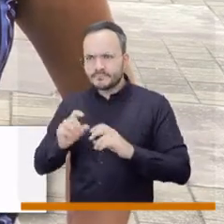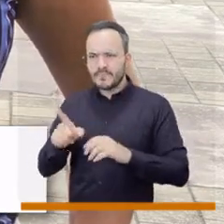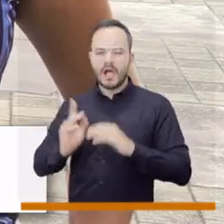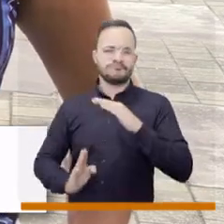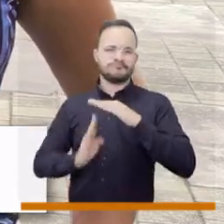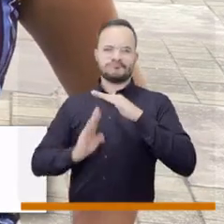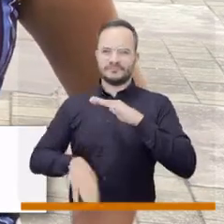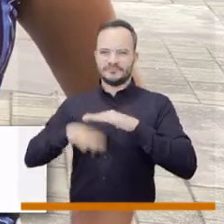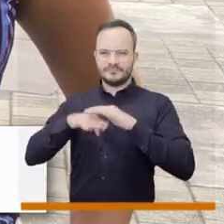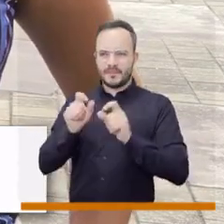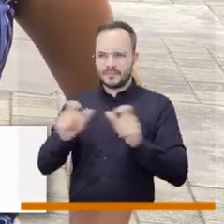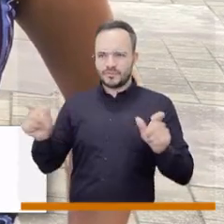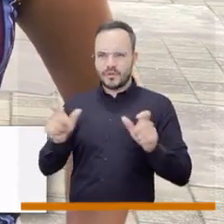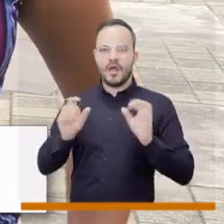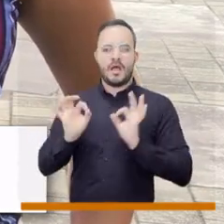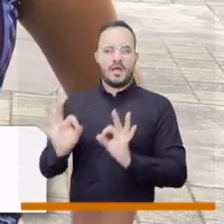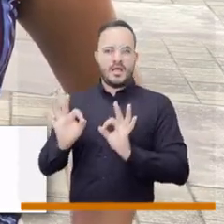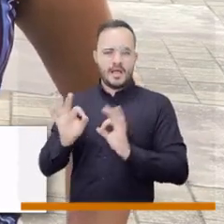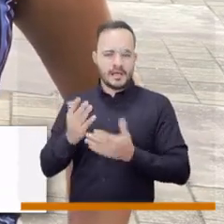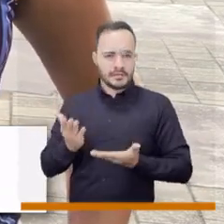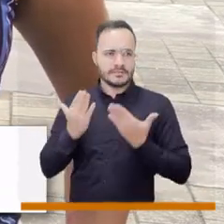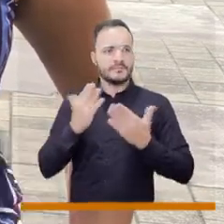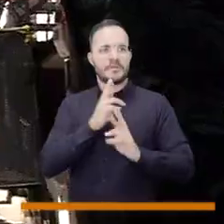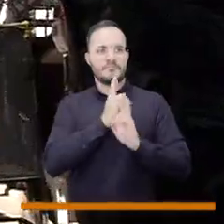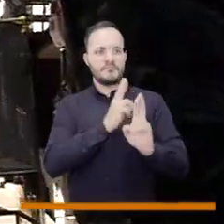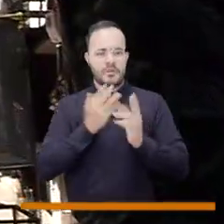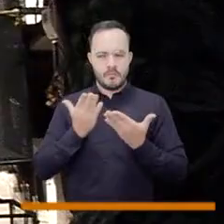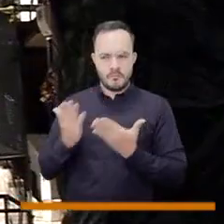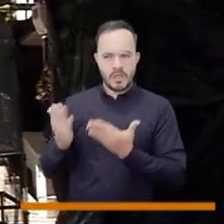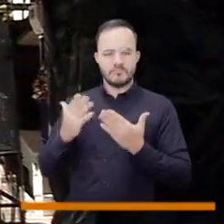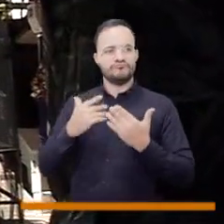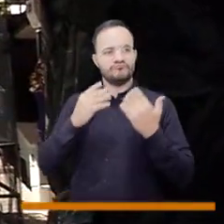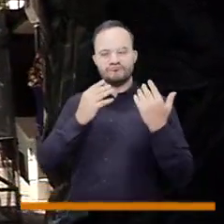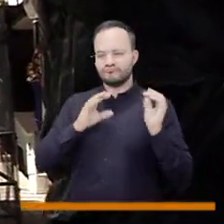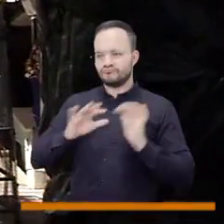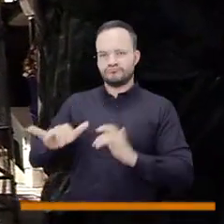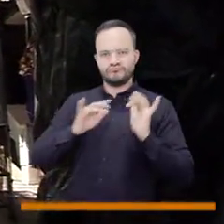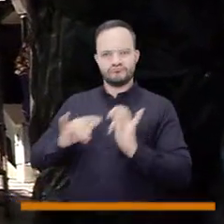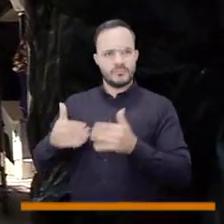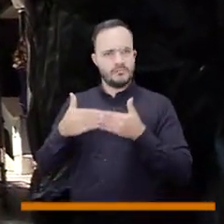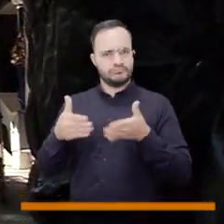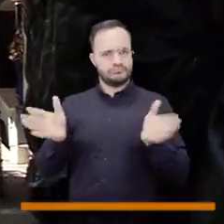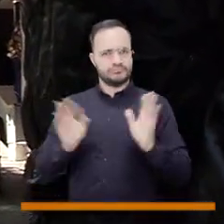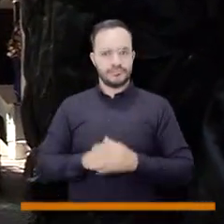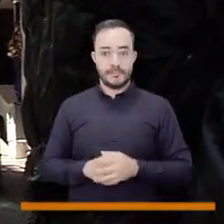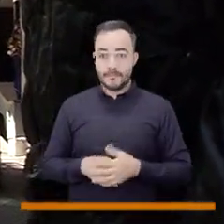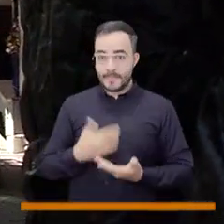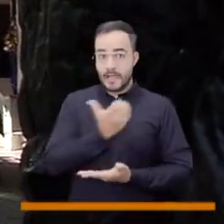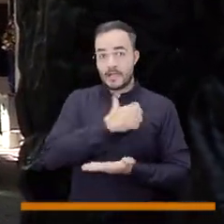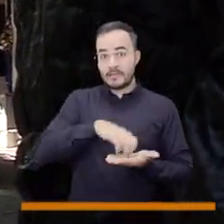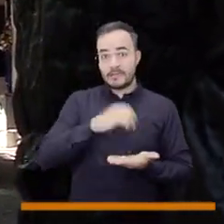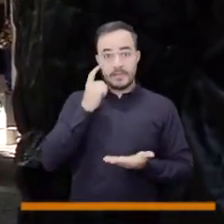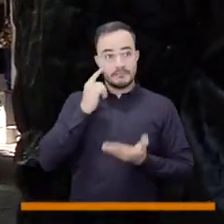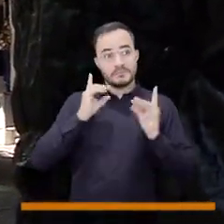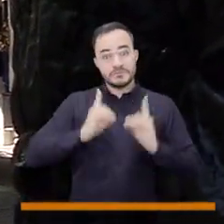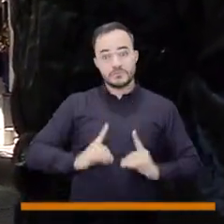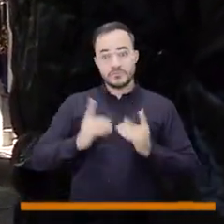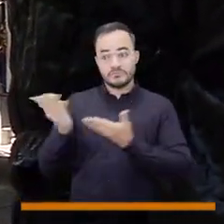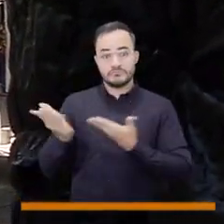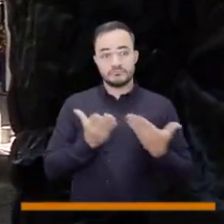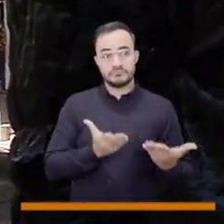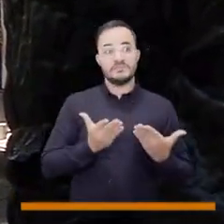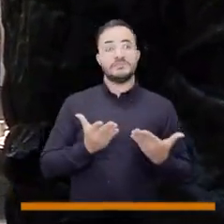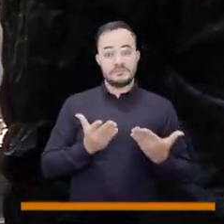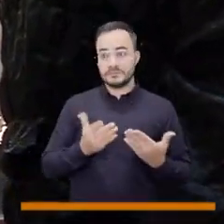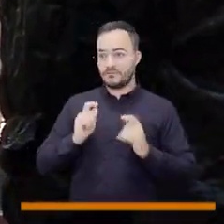carga son un insumo importante para declarar ciertas zonas como atractivos turísticos. Entonces es un insumo si la administración quiere tomar